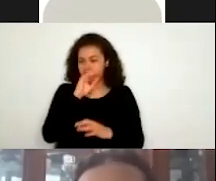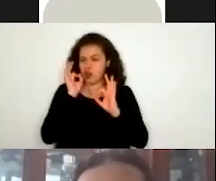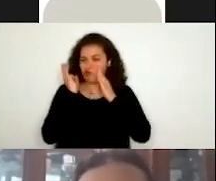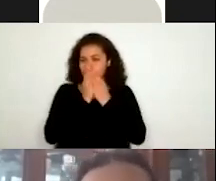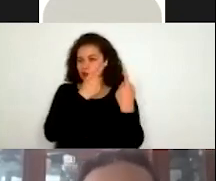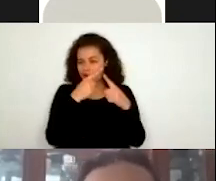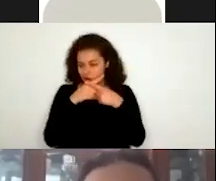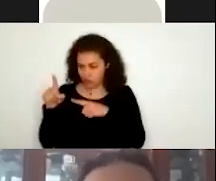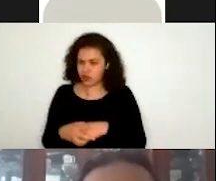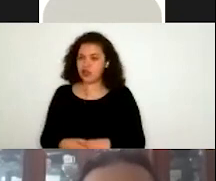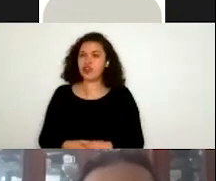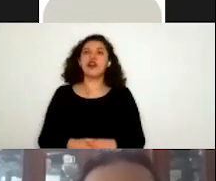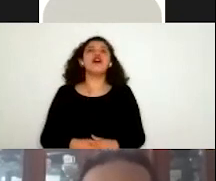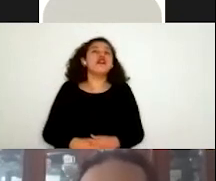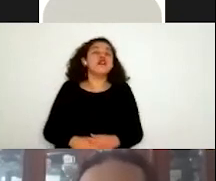diferente,